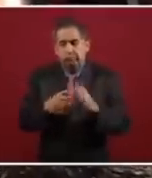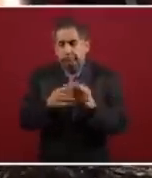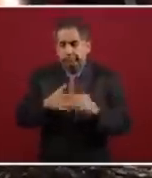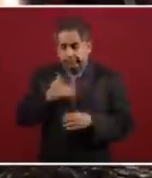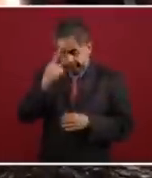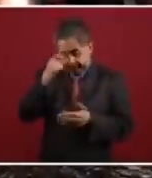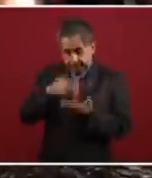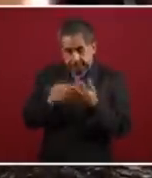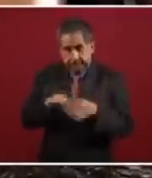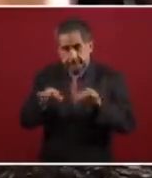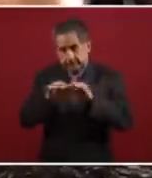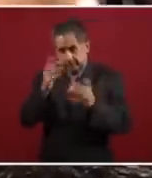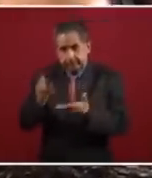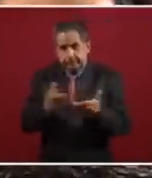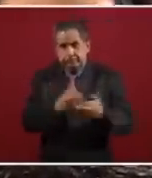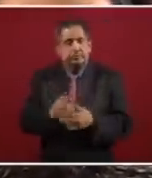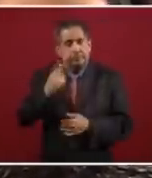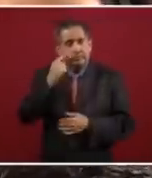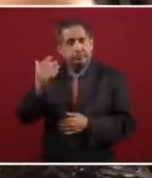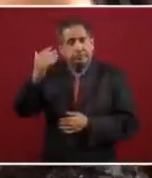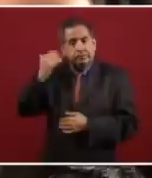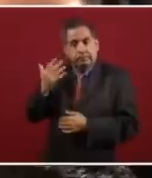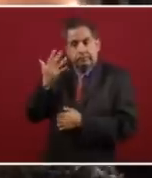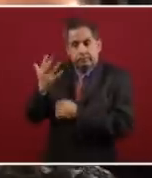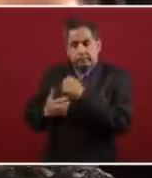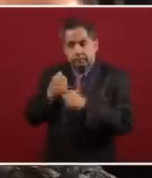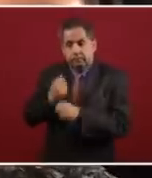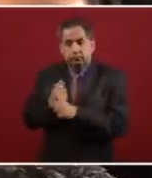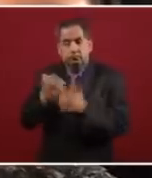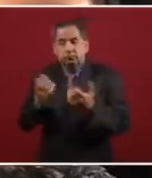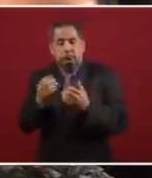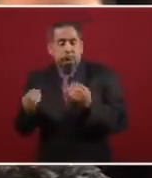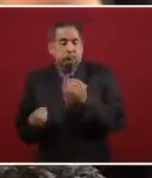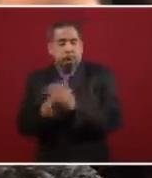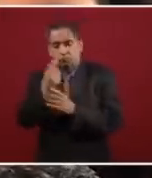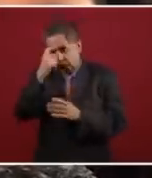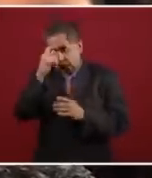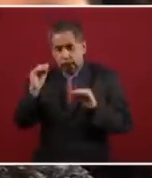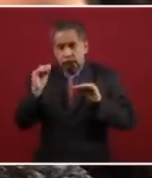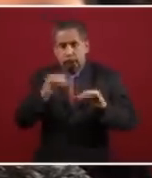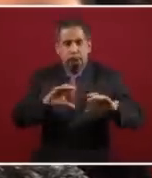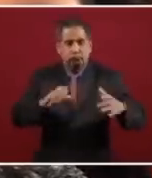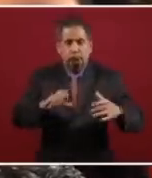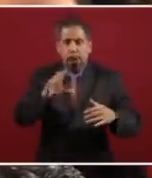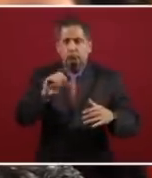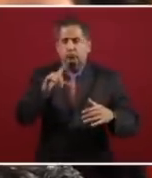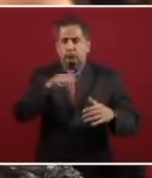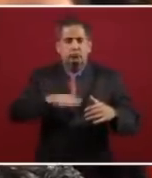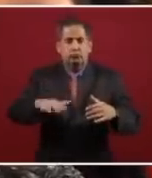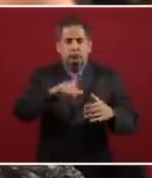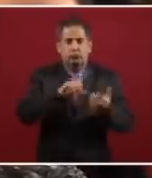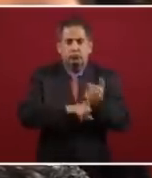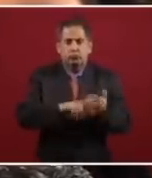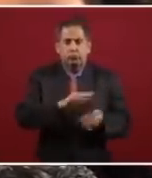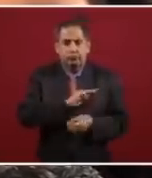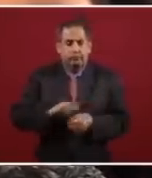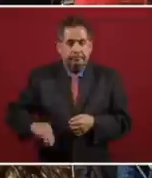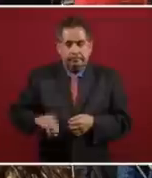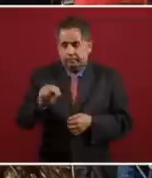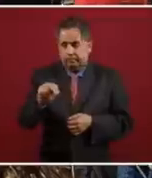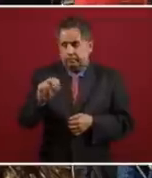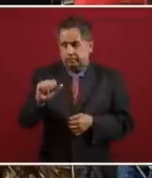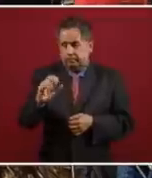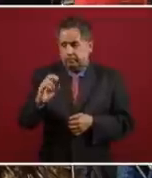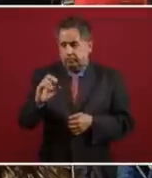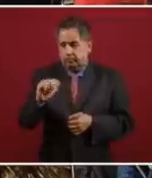que me parece muy importante para usted. Hace 5 años se creó en una de las colonias más marginales del municipio de Naucalpan, Estado de